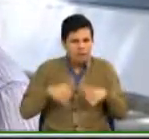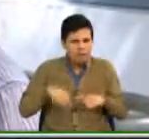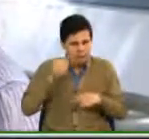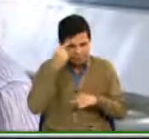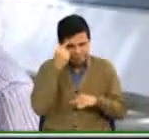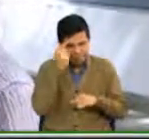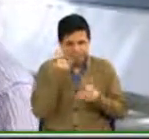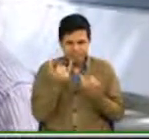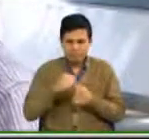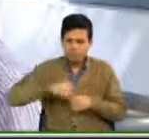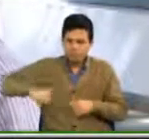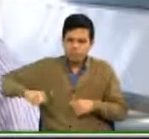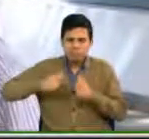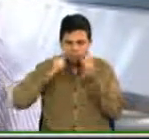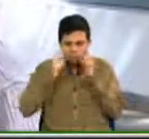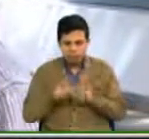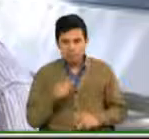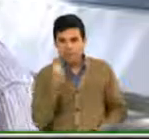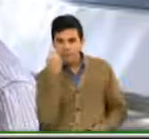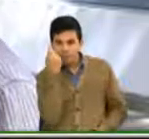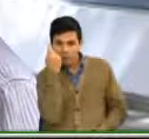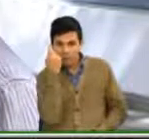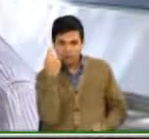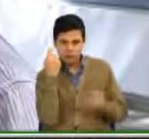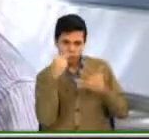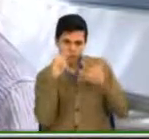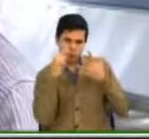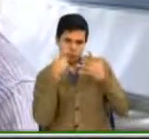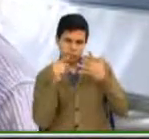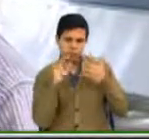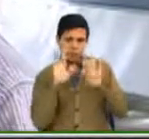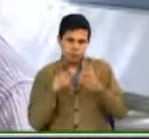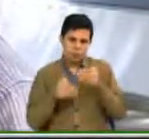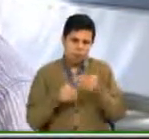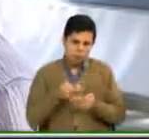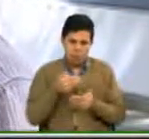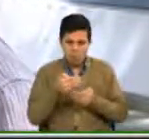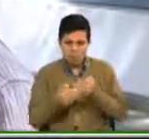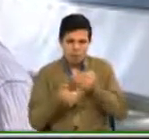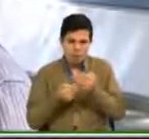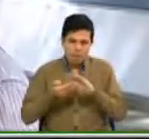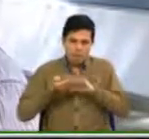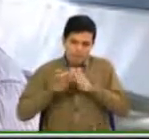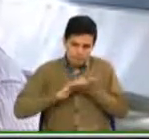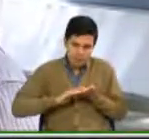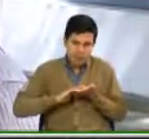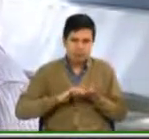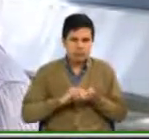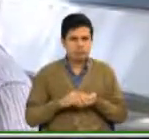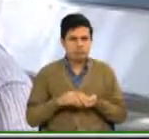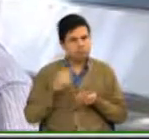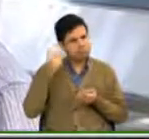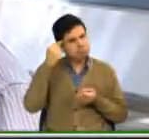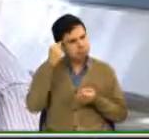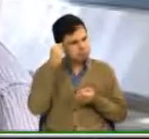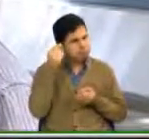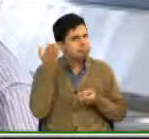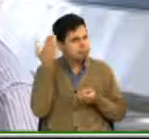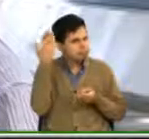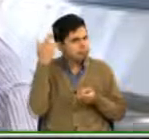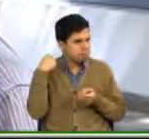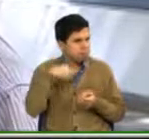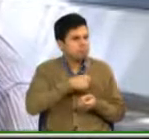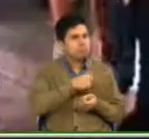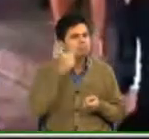de violación de derechos humanos con esta firma del proceso de paz. Nosotros consideramos de que